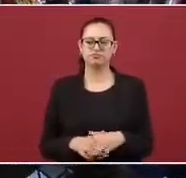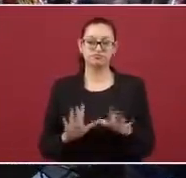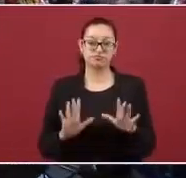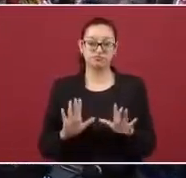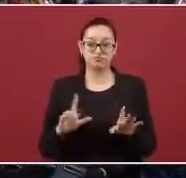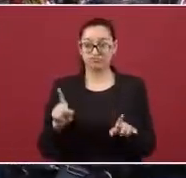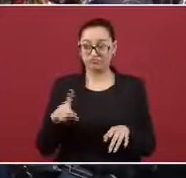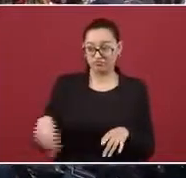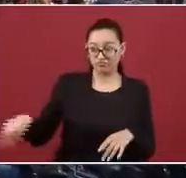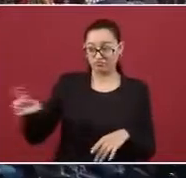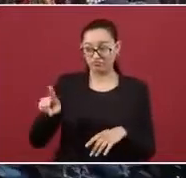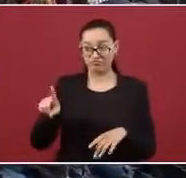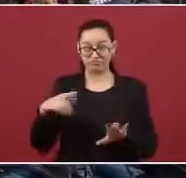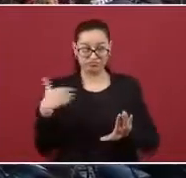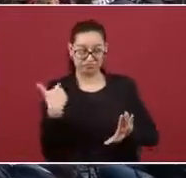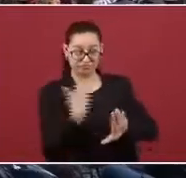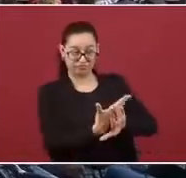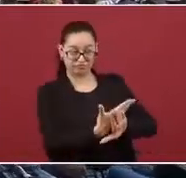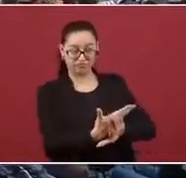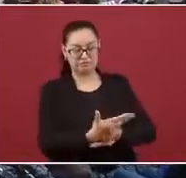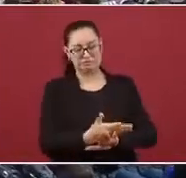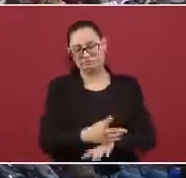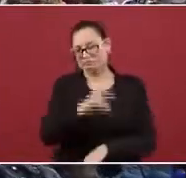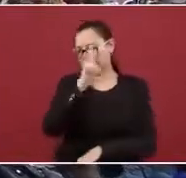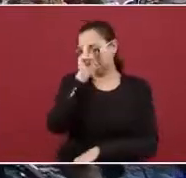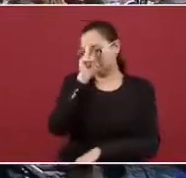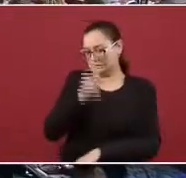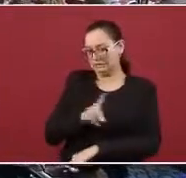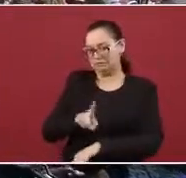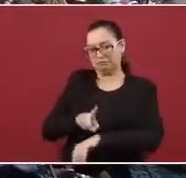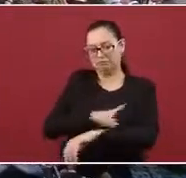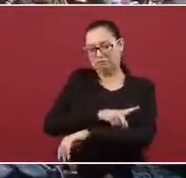opositores o considerados opositores al Estado,